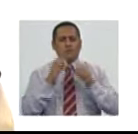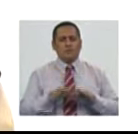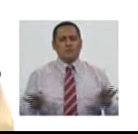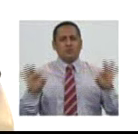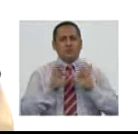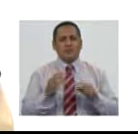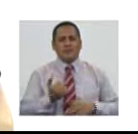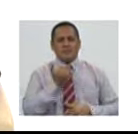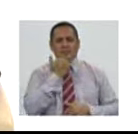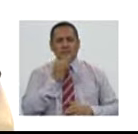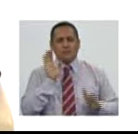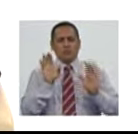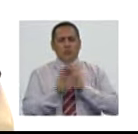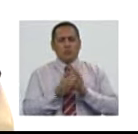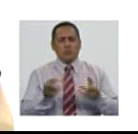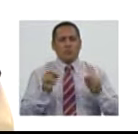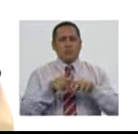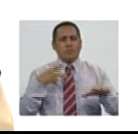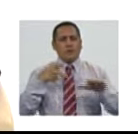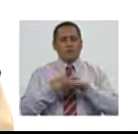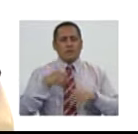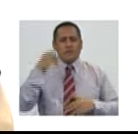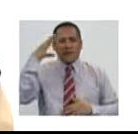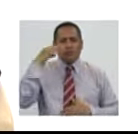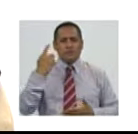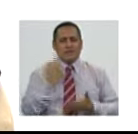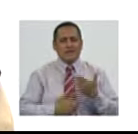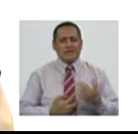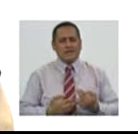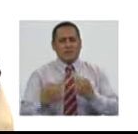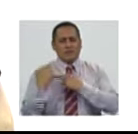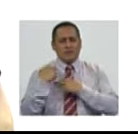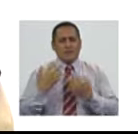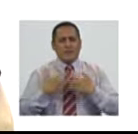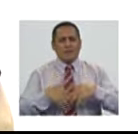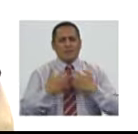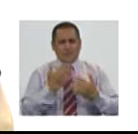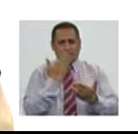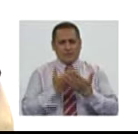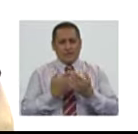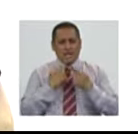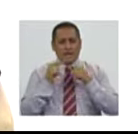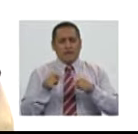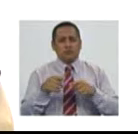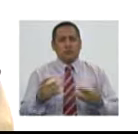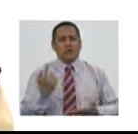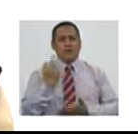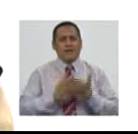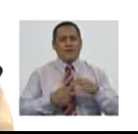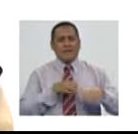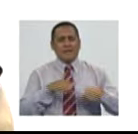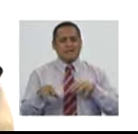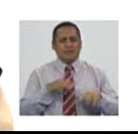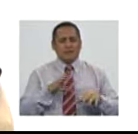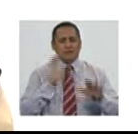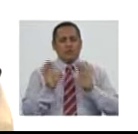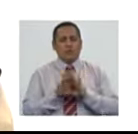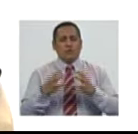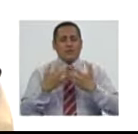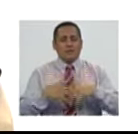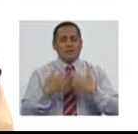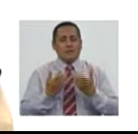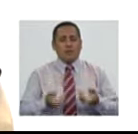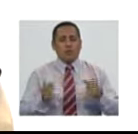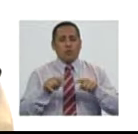interesante Qué pasa cuando se va a cortar la luz qué obligación tiene que tener la empresa frente a esto o qué debe hacer la